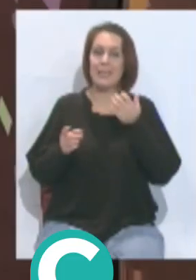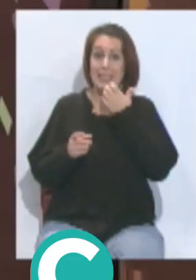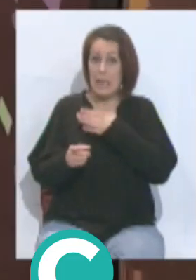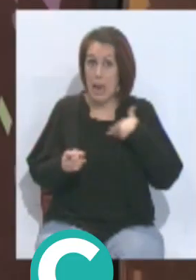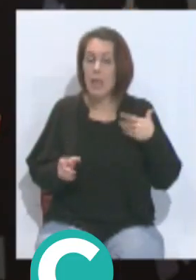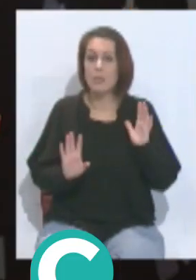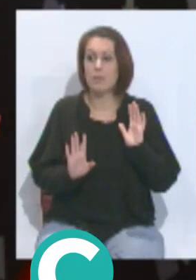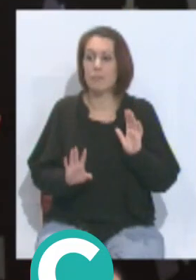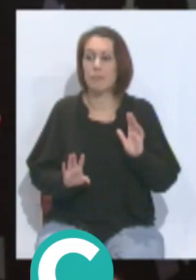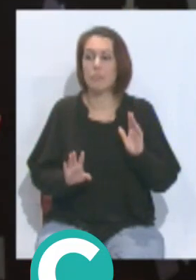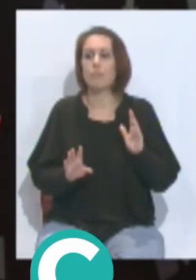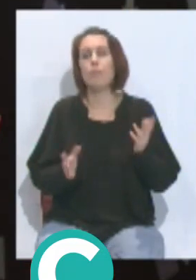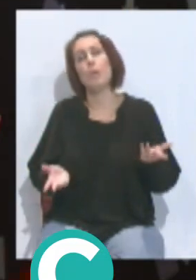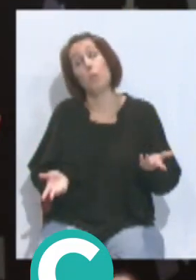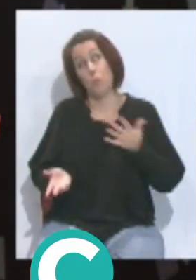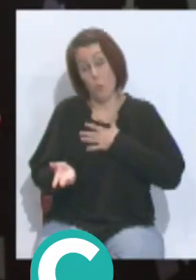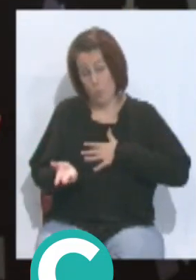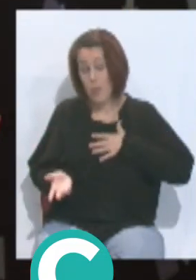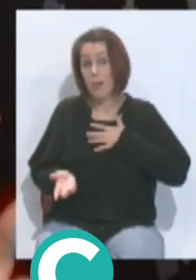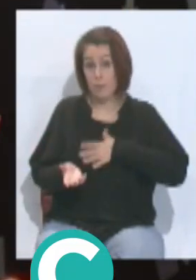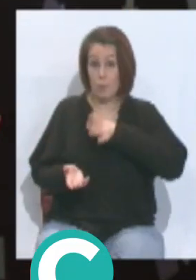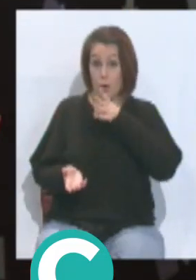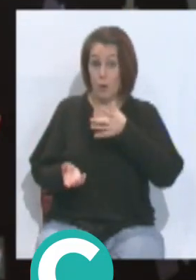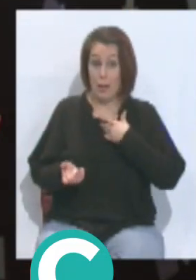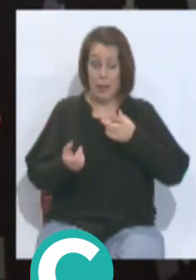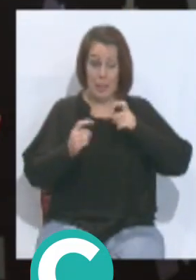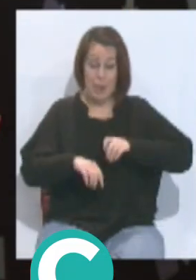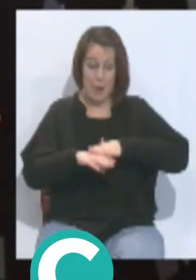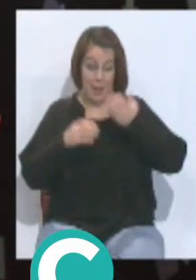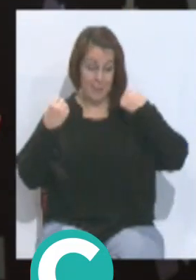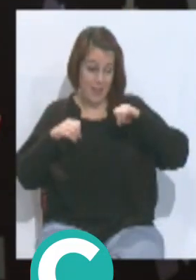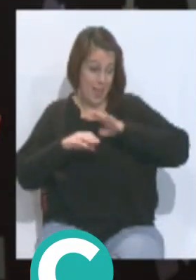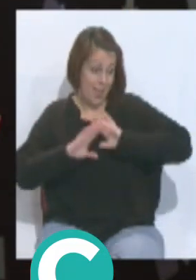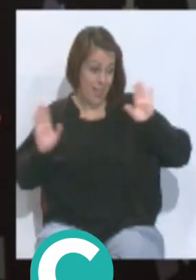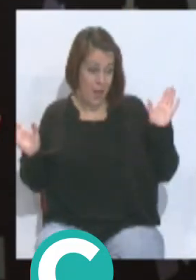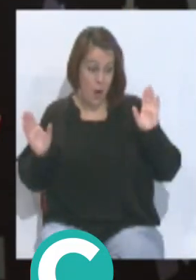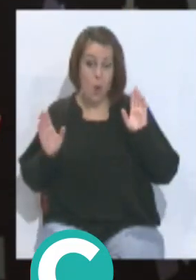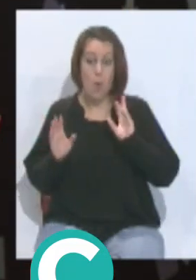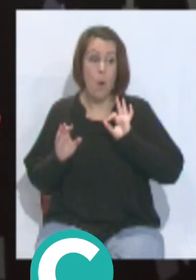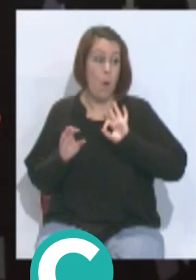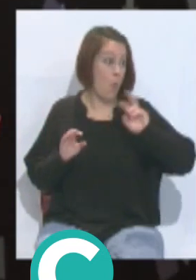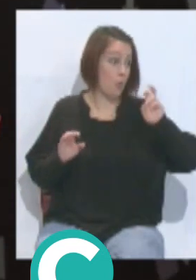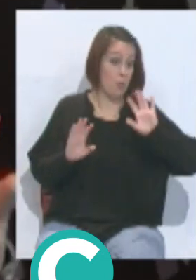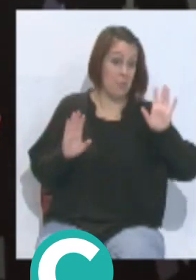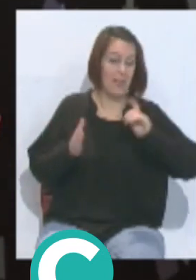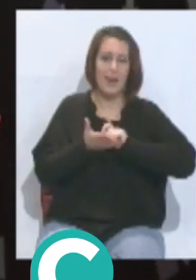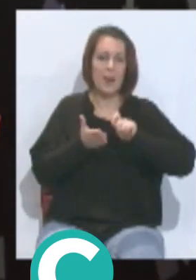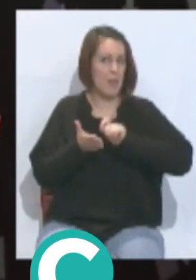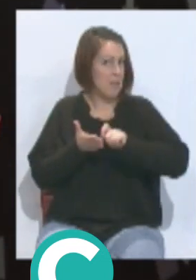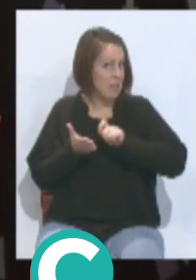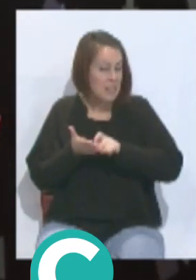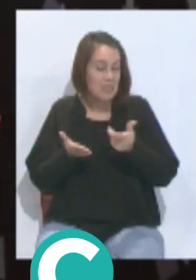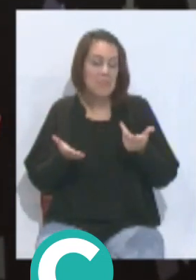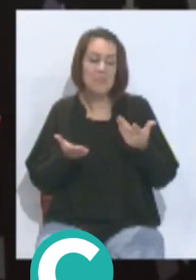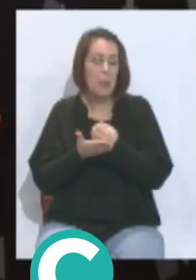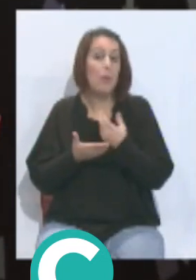Sí, sí, bueno, es muy cómoda porque no tiene que quedar con nadie panza allá o con uno solo. Y a la hora de escribir y eso también, y es